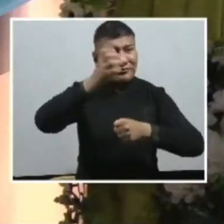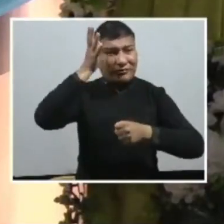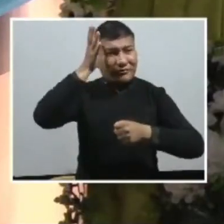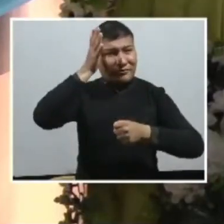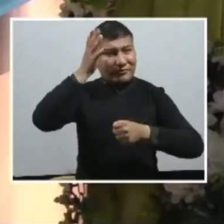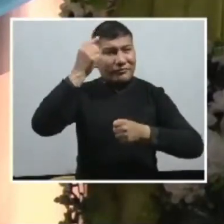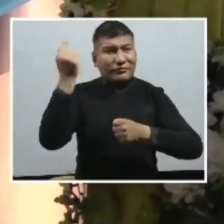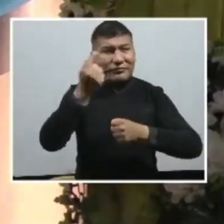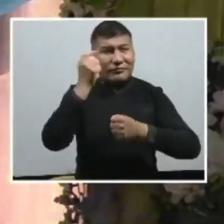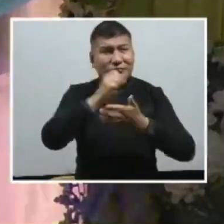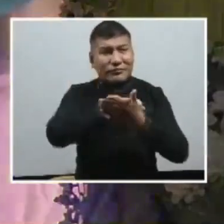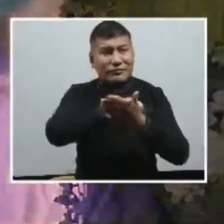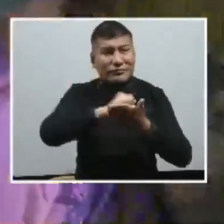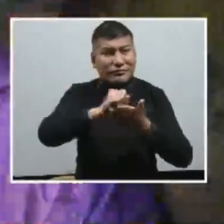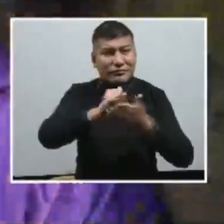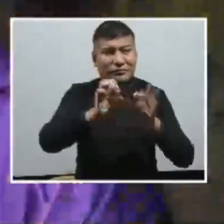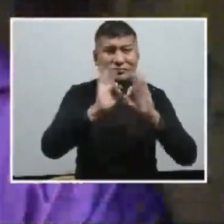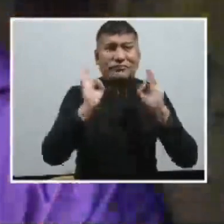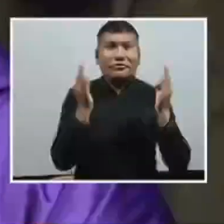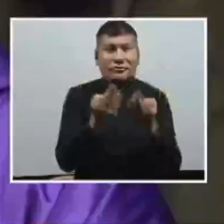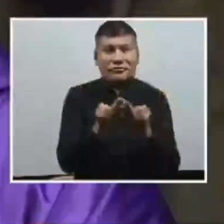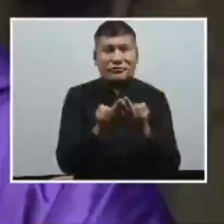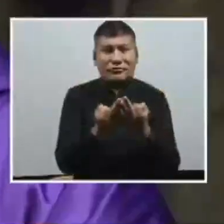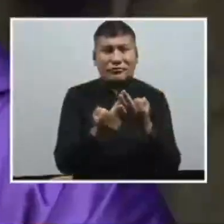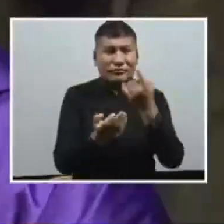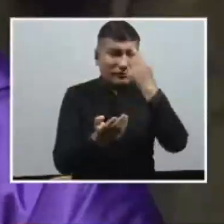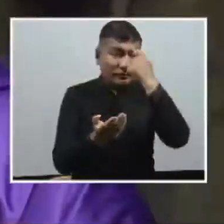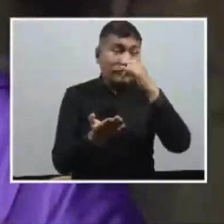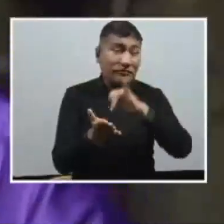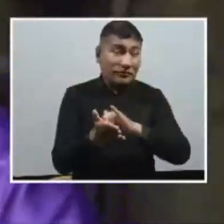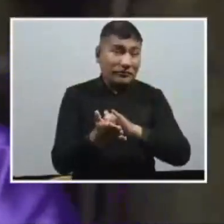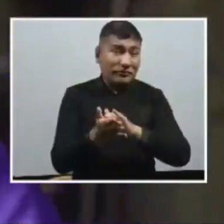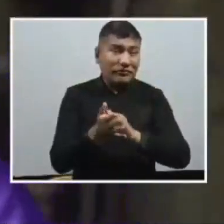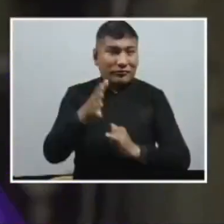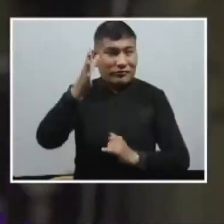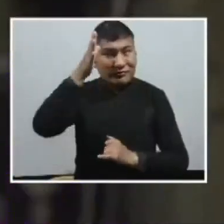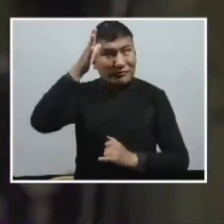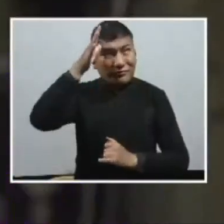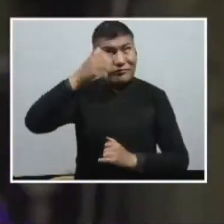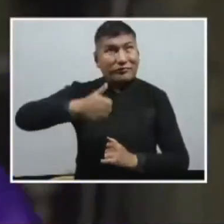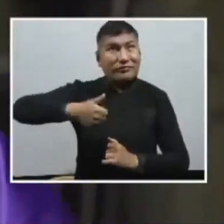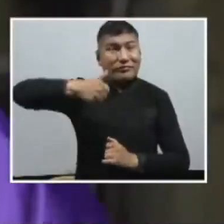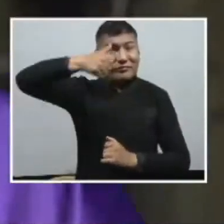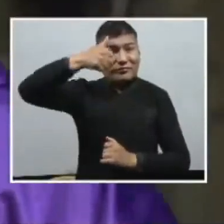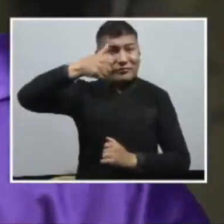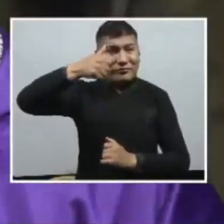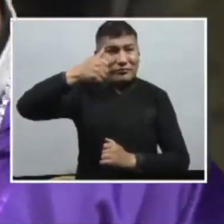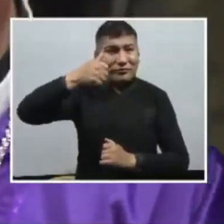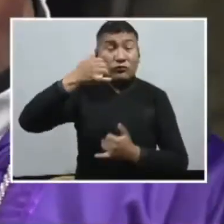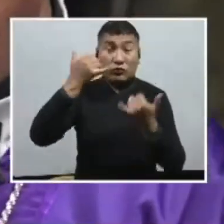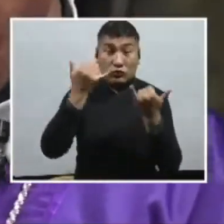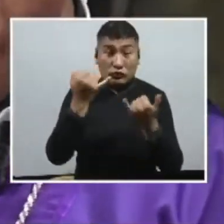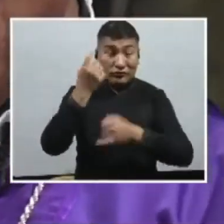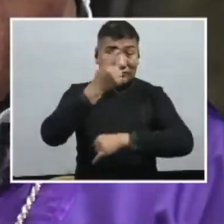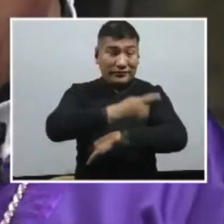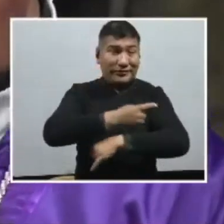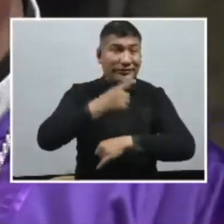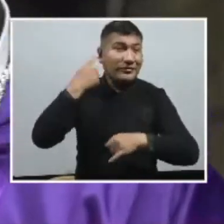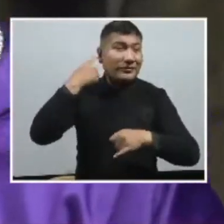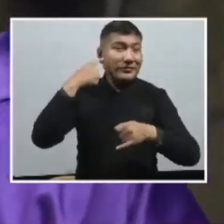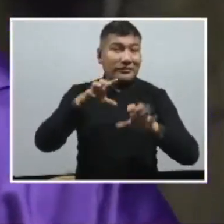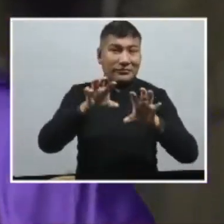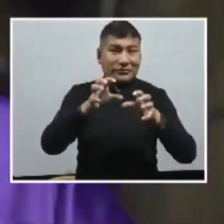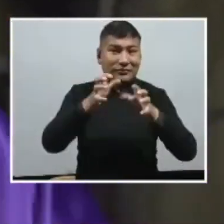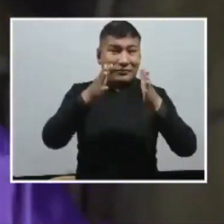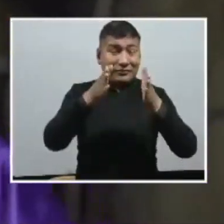se consagra a la familia. Por eso le tienen como su patrono. Día del Radialista también, felicidades